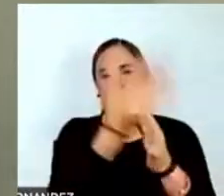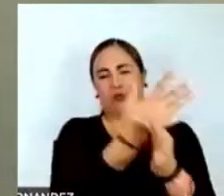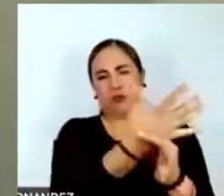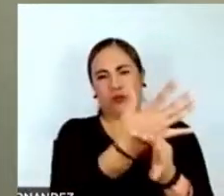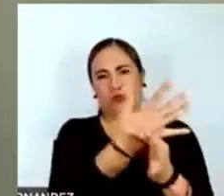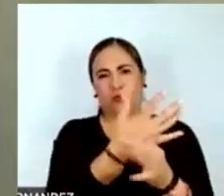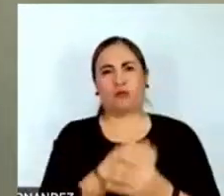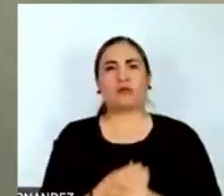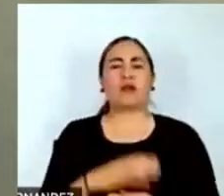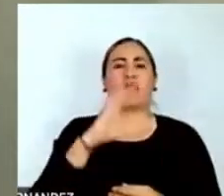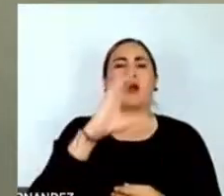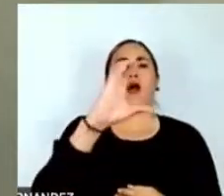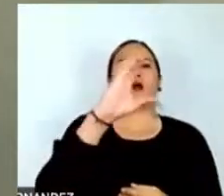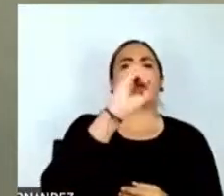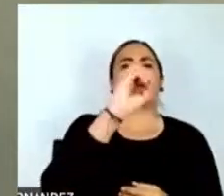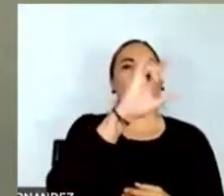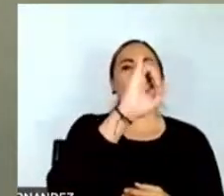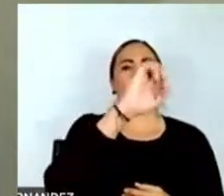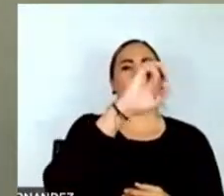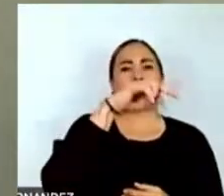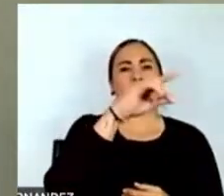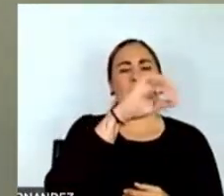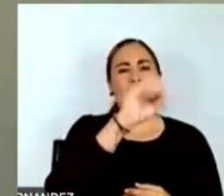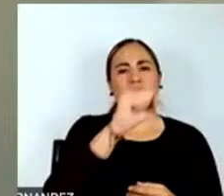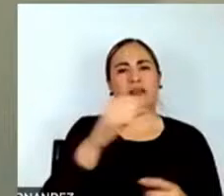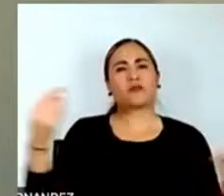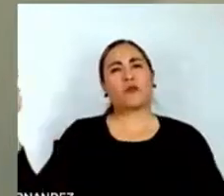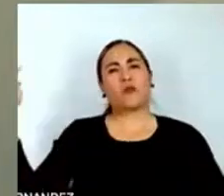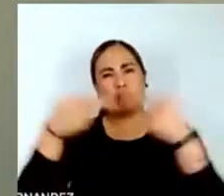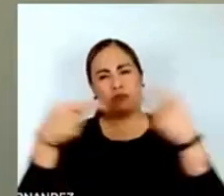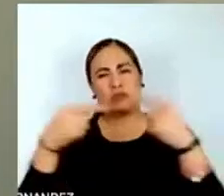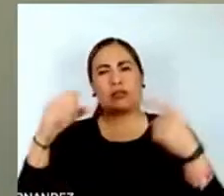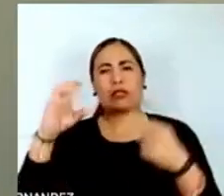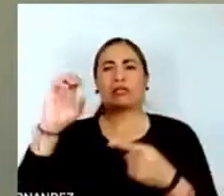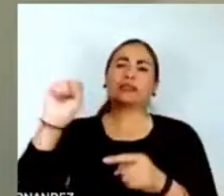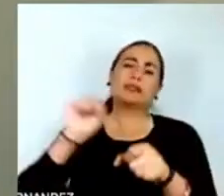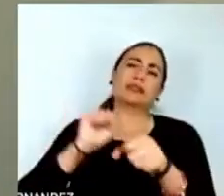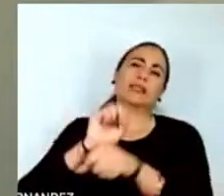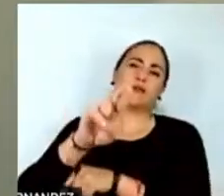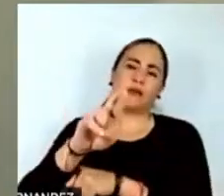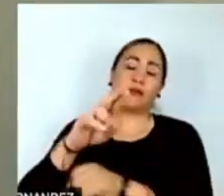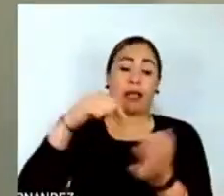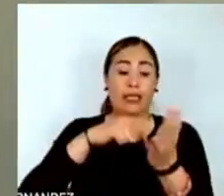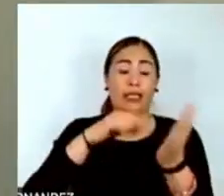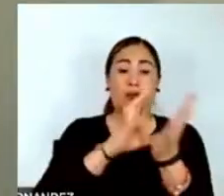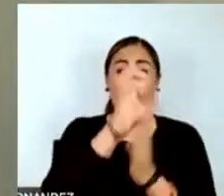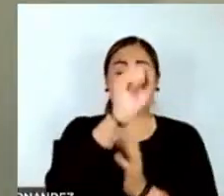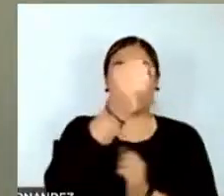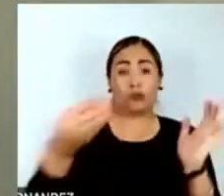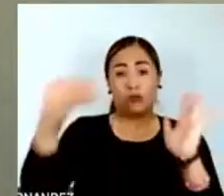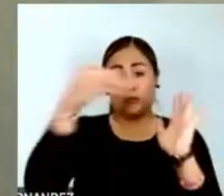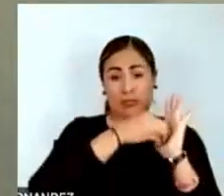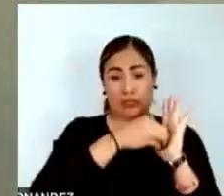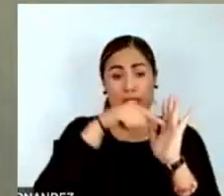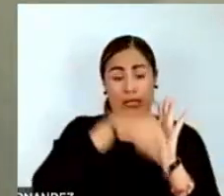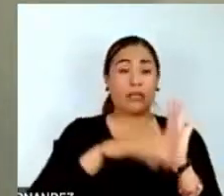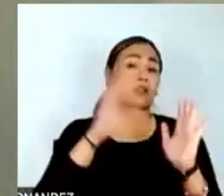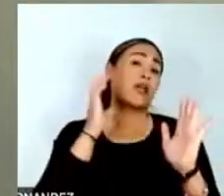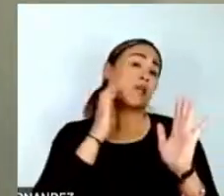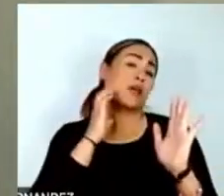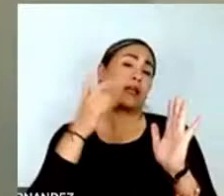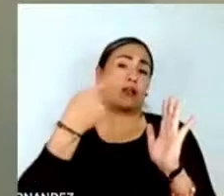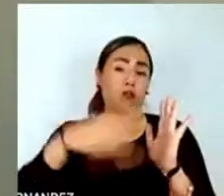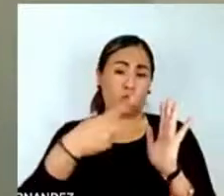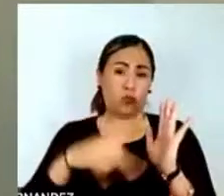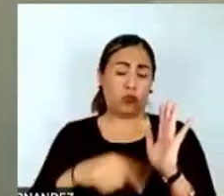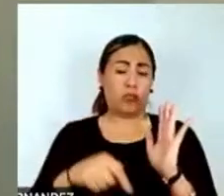Salvador, que había una autorización genérica establecida en la Constitución que establecía que el Congreso era el encargado de ejercer la disciplina sobre